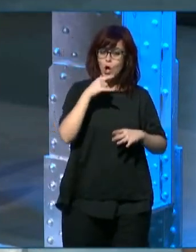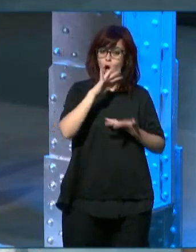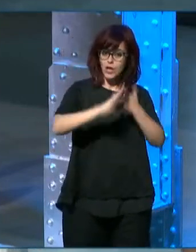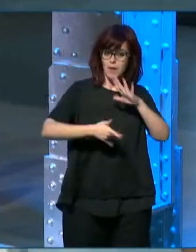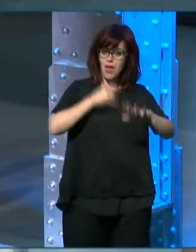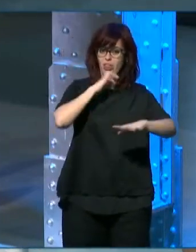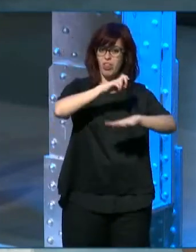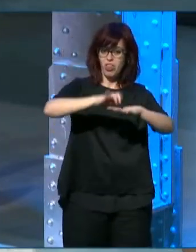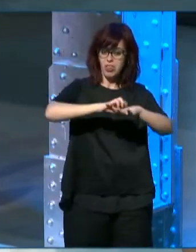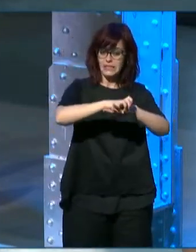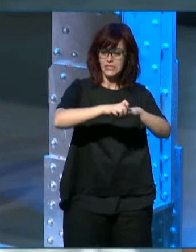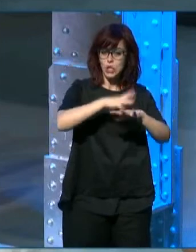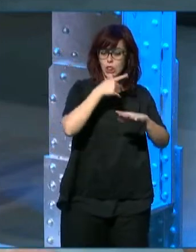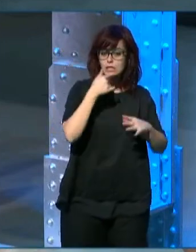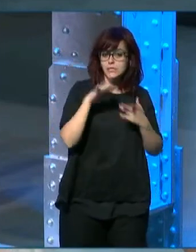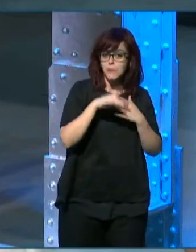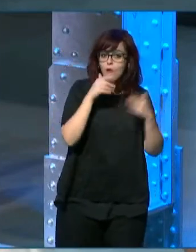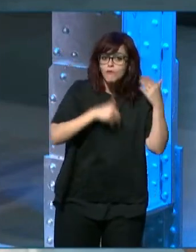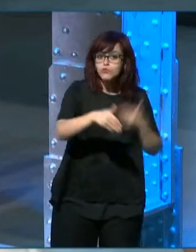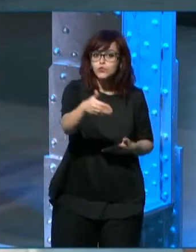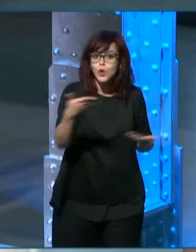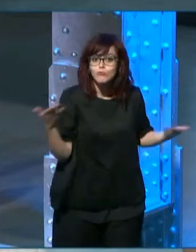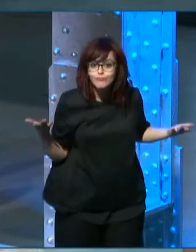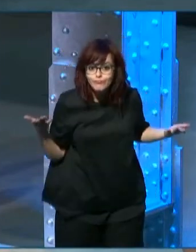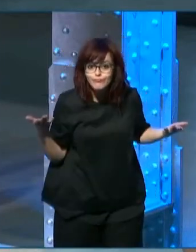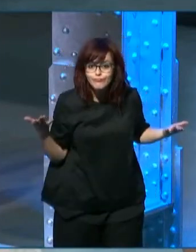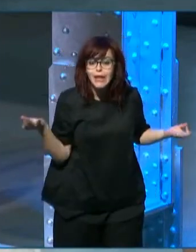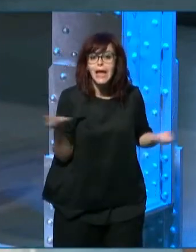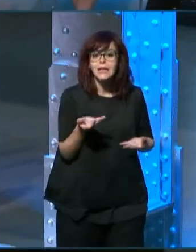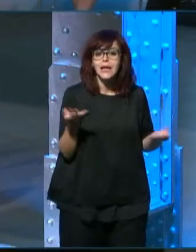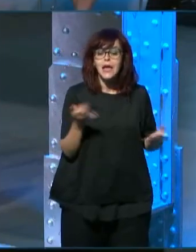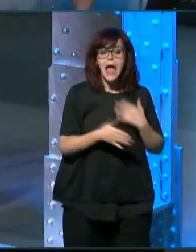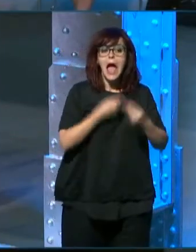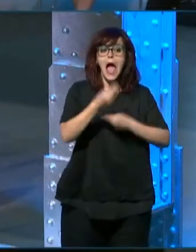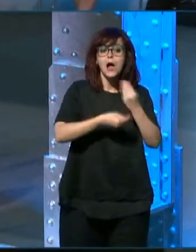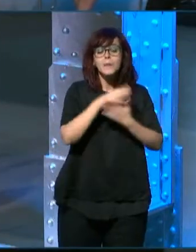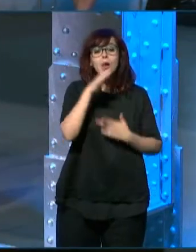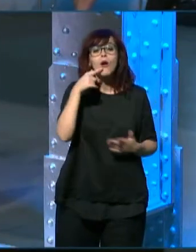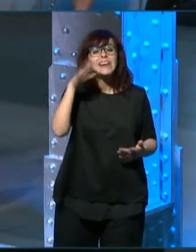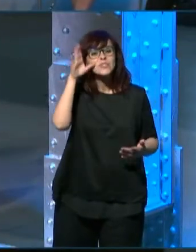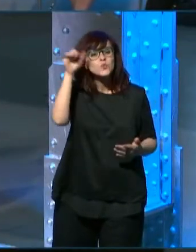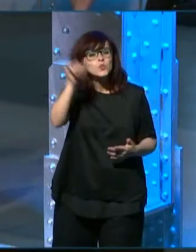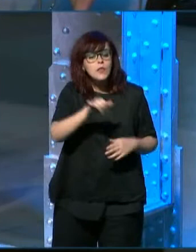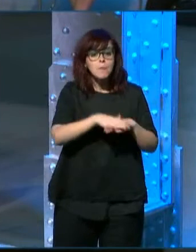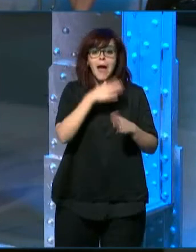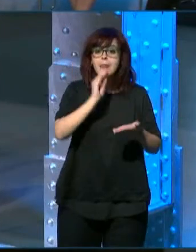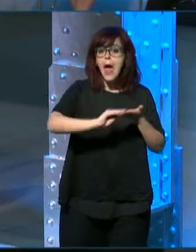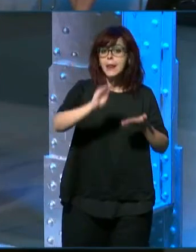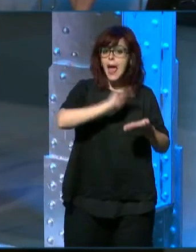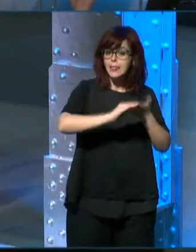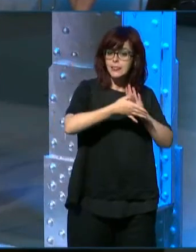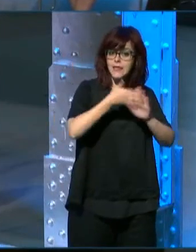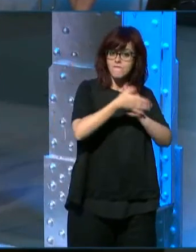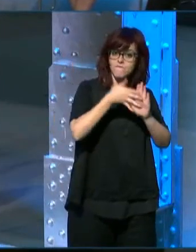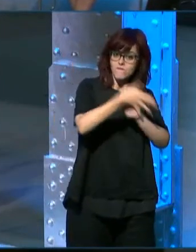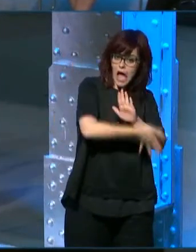chimenea como para que tuviese un futuro distinto. Porque él había oído que en la narrativa había